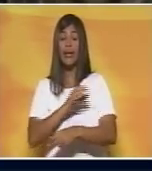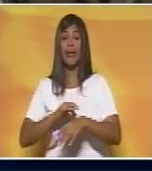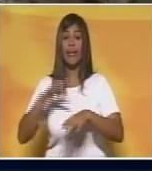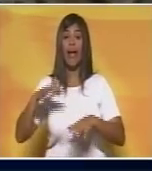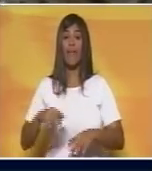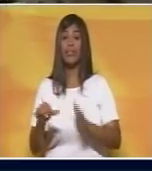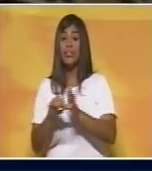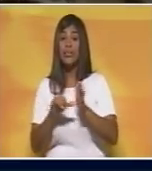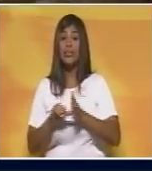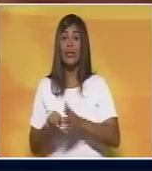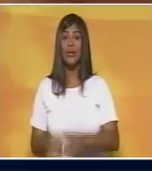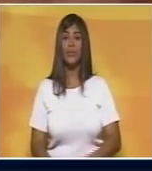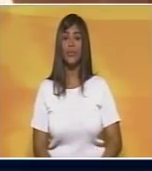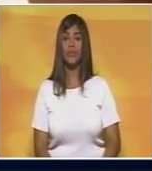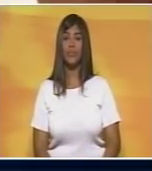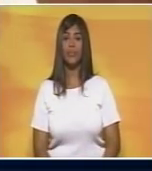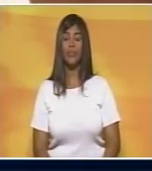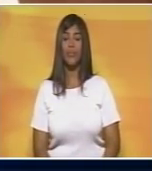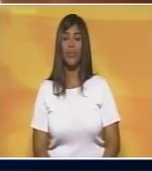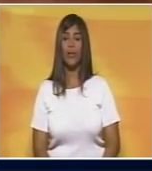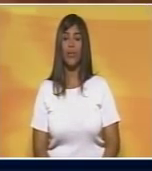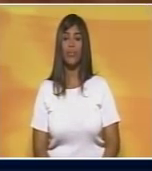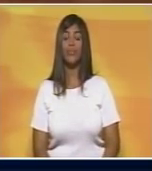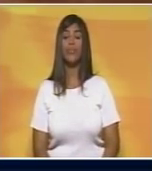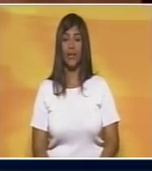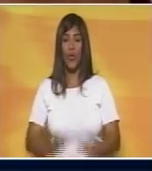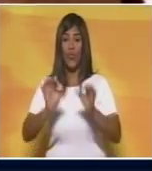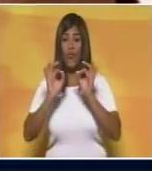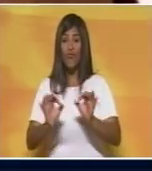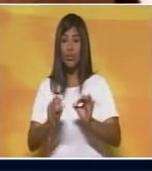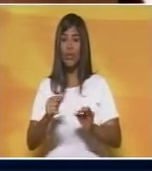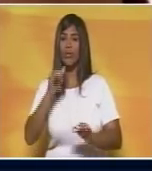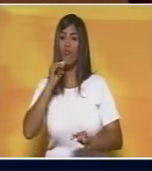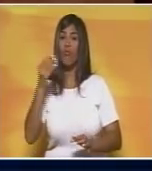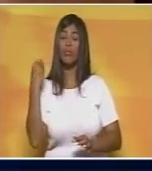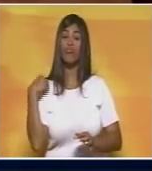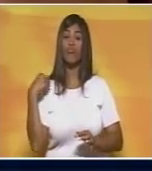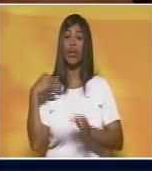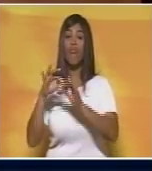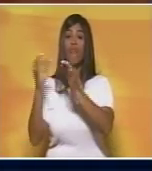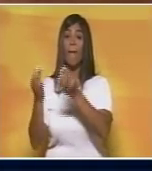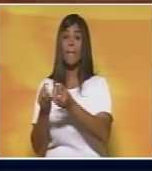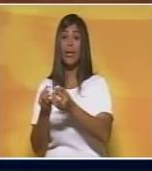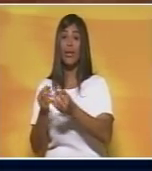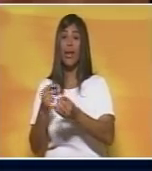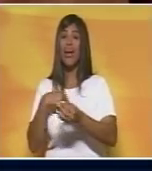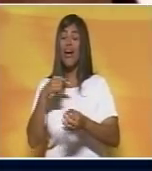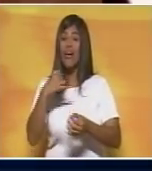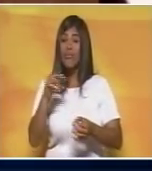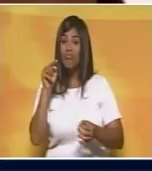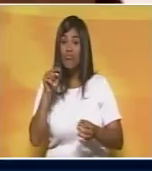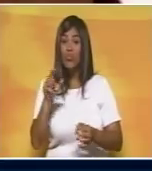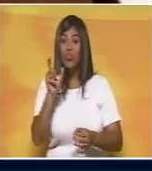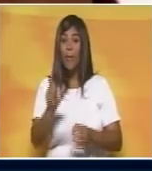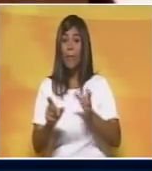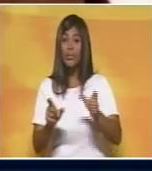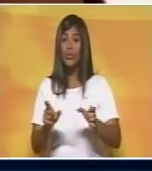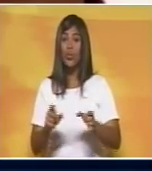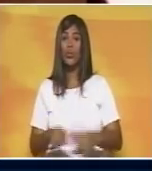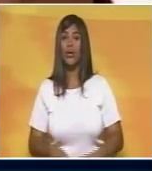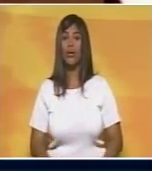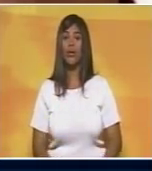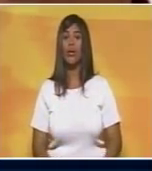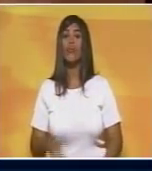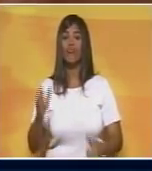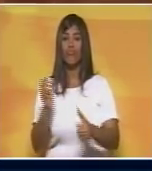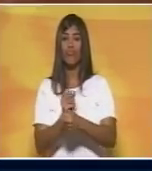urgencias más cercanas. Ya nos confirmó uno de los familiares que la sacan por la parte exterior,